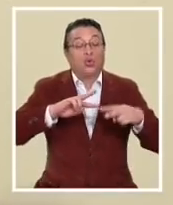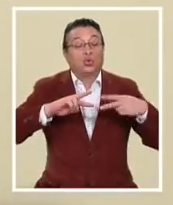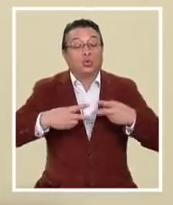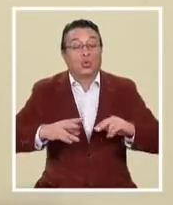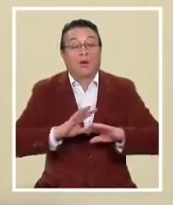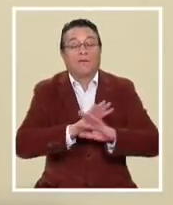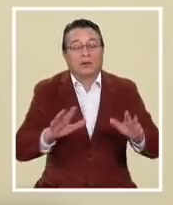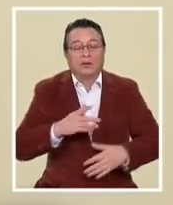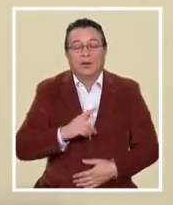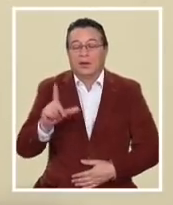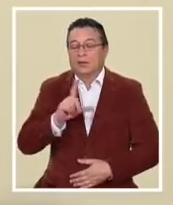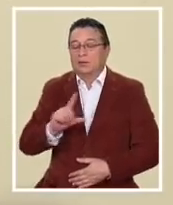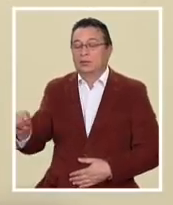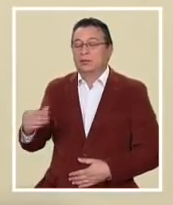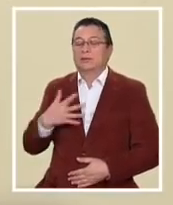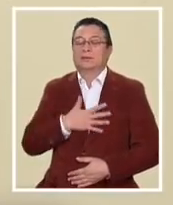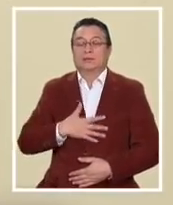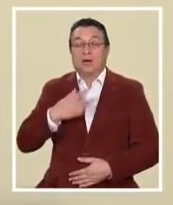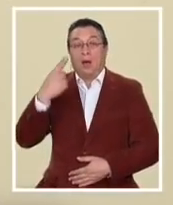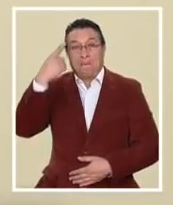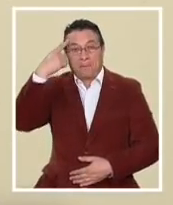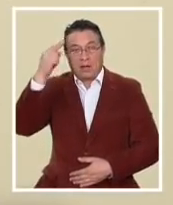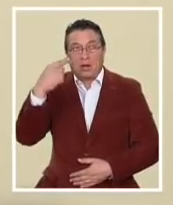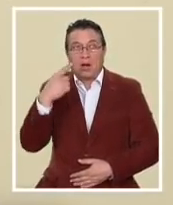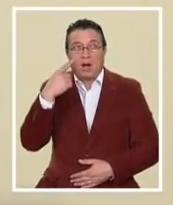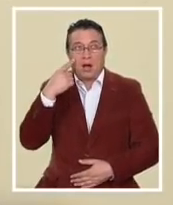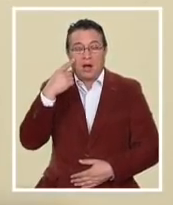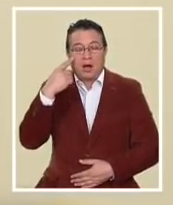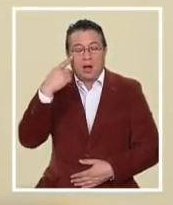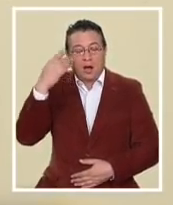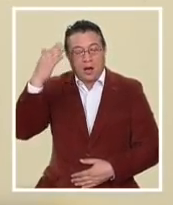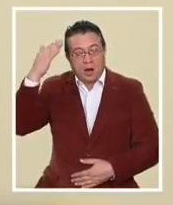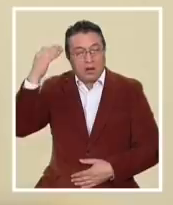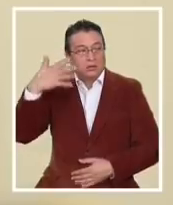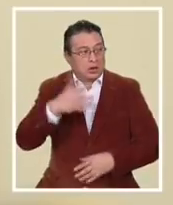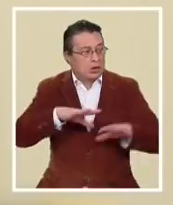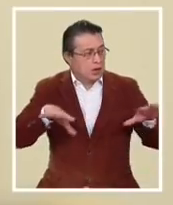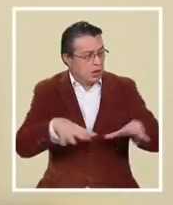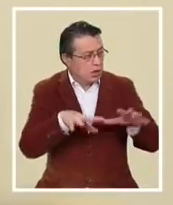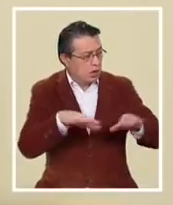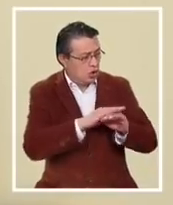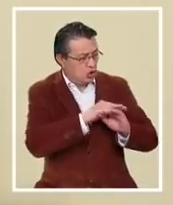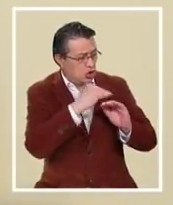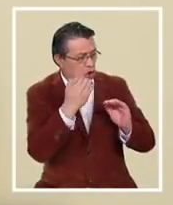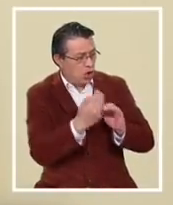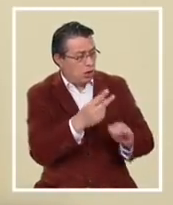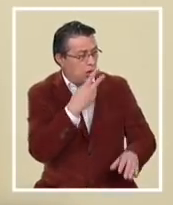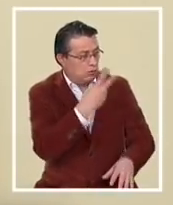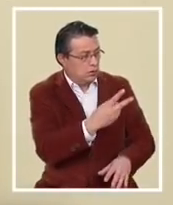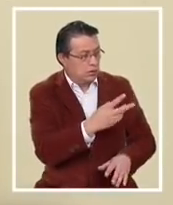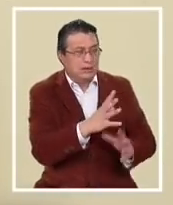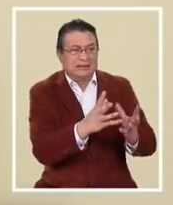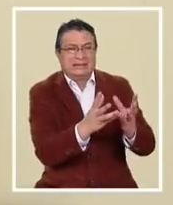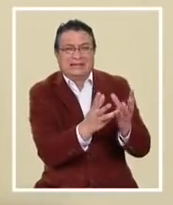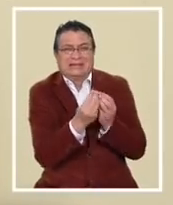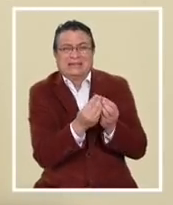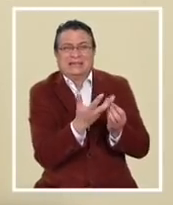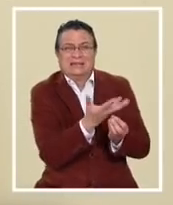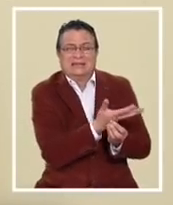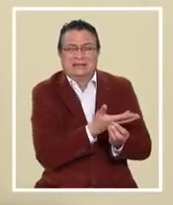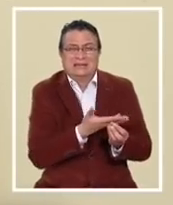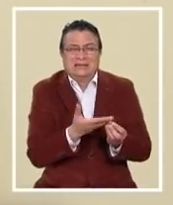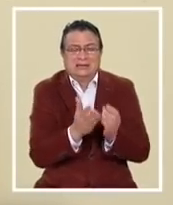satisfecho. Lamentablemente, cuando uno mira hacia atrás y cree que ya hizo todo lo que había que hacer, mira el servicio y lo ve lleno.